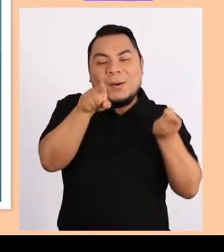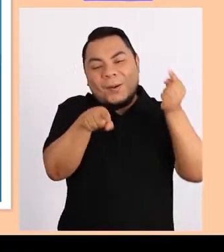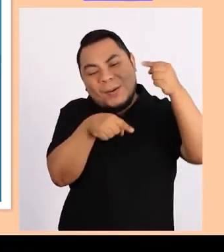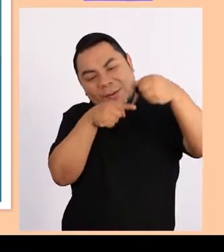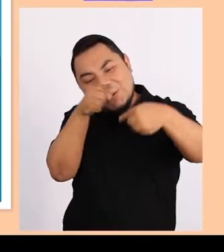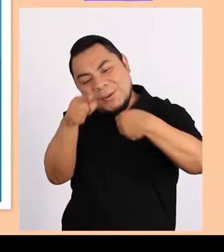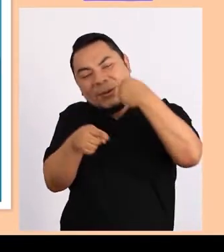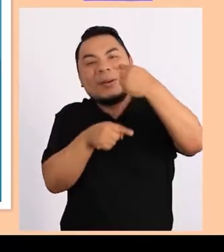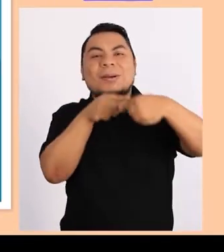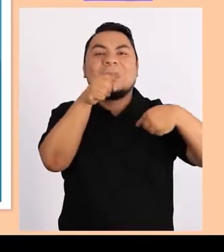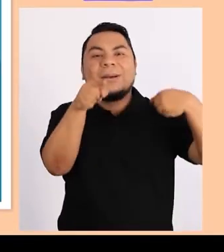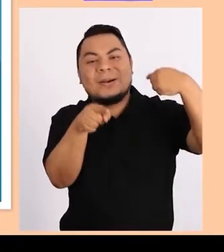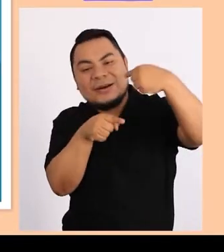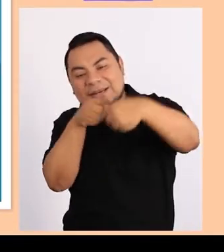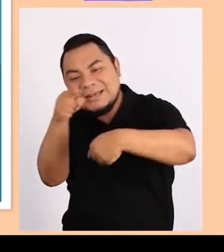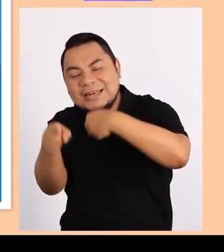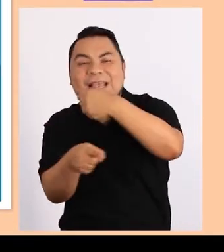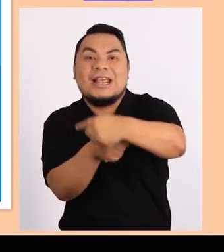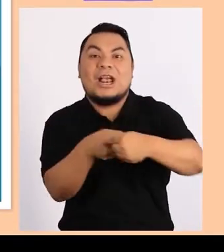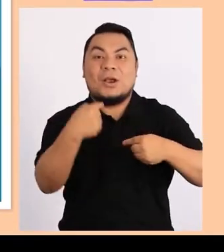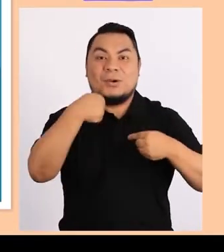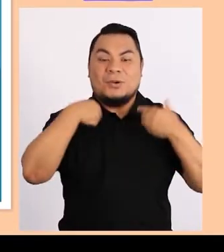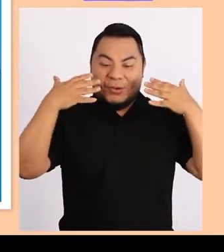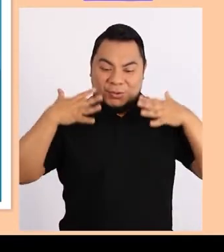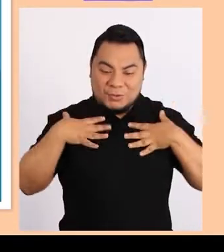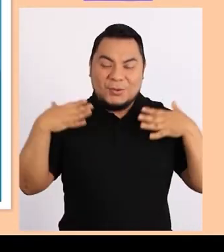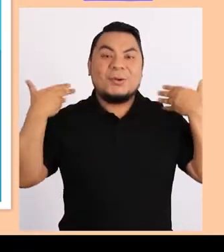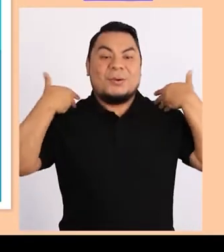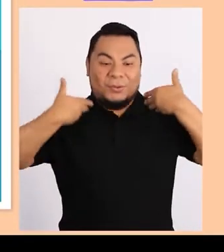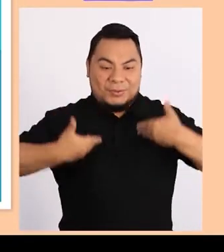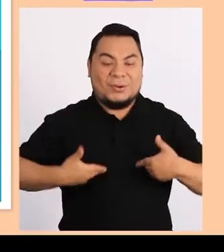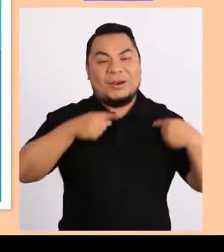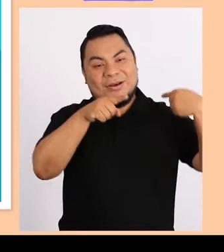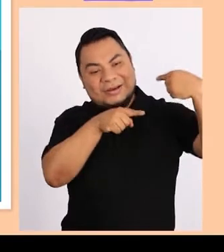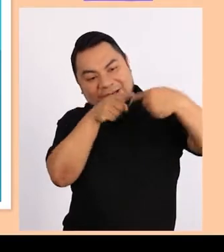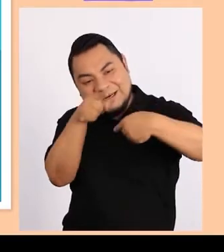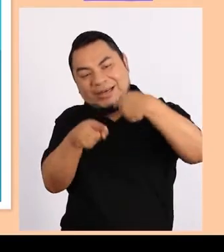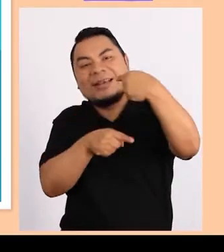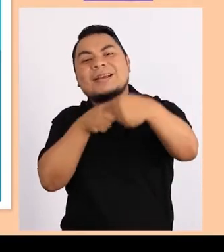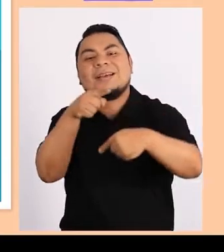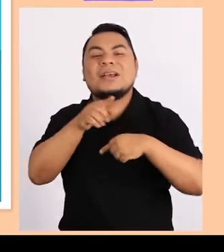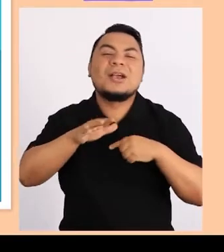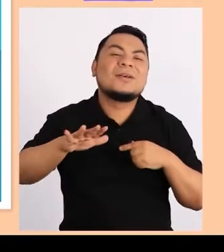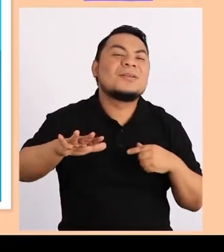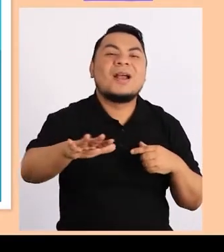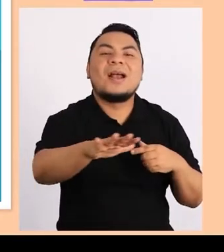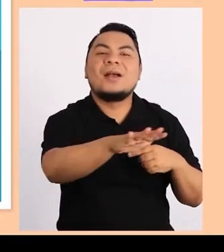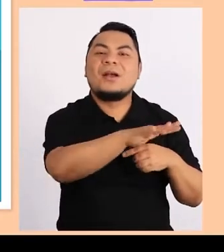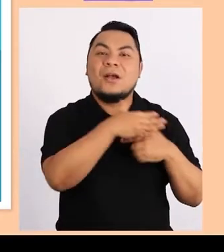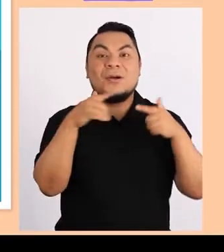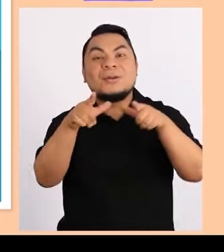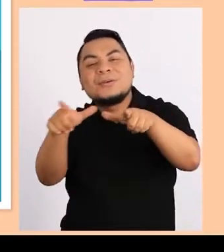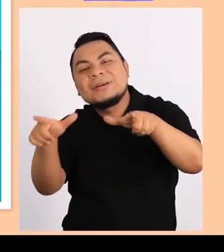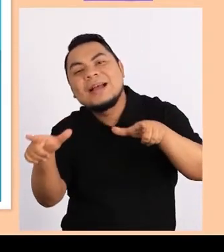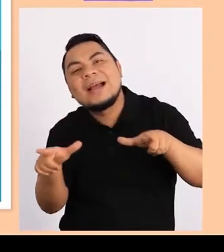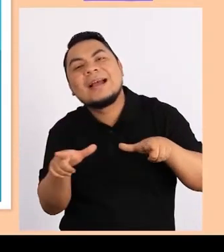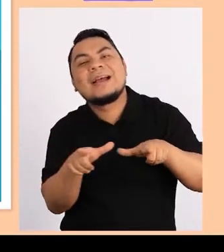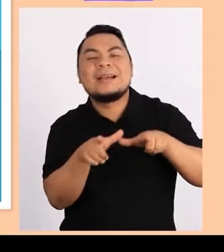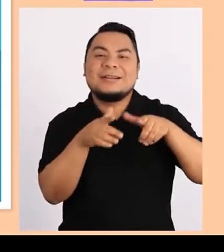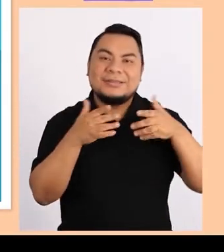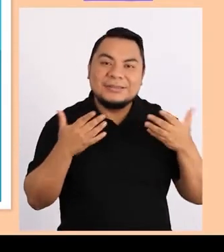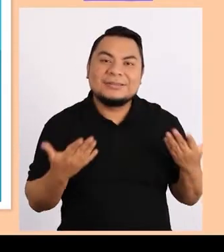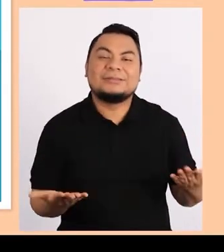Yo giro, yo giro, yo giro por todo